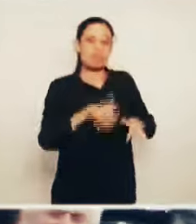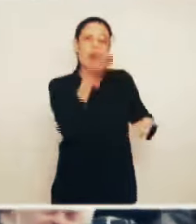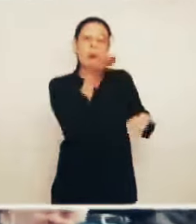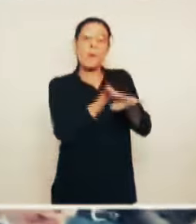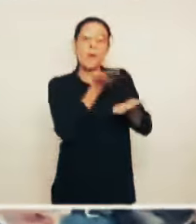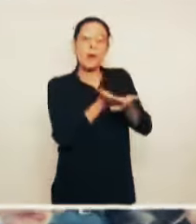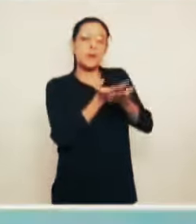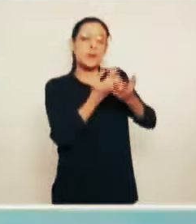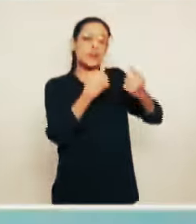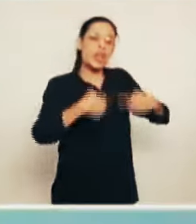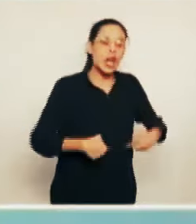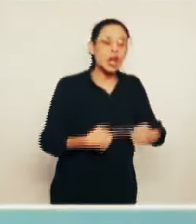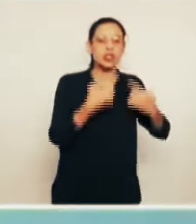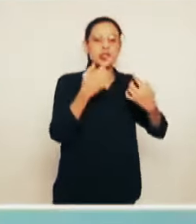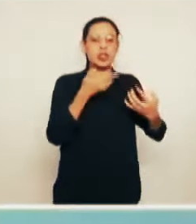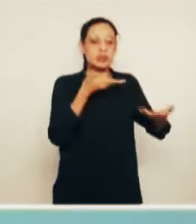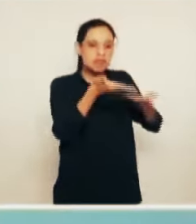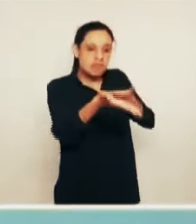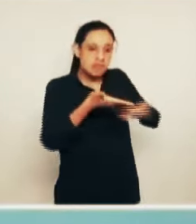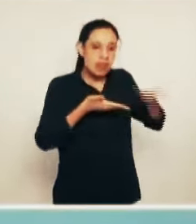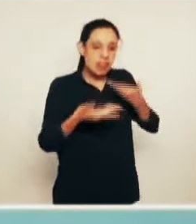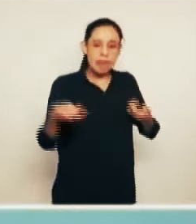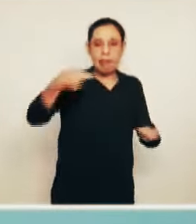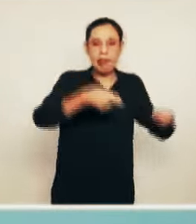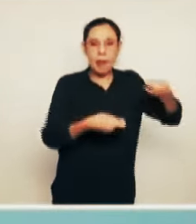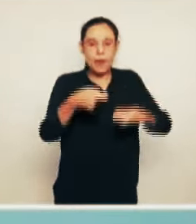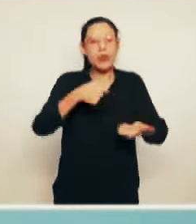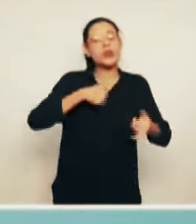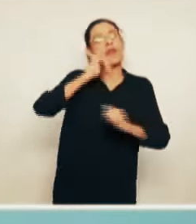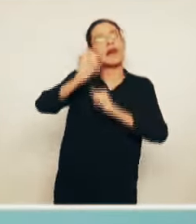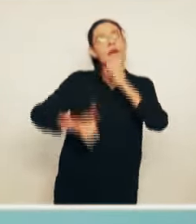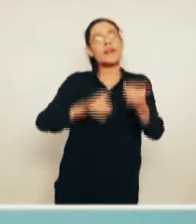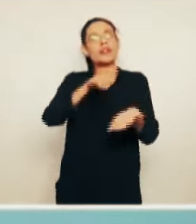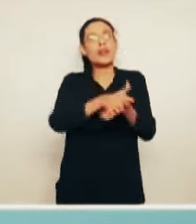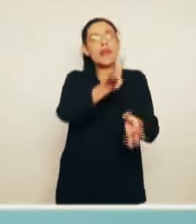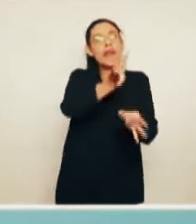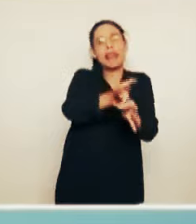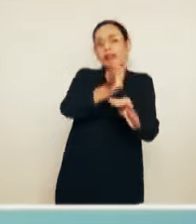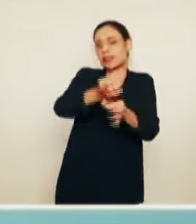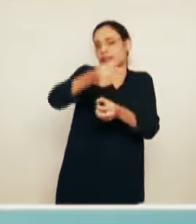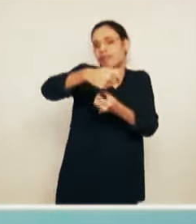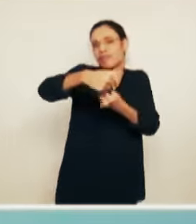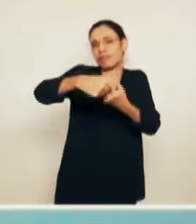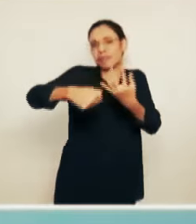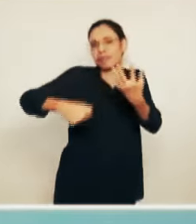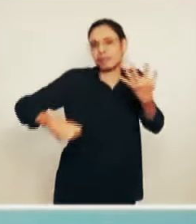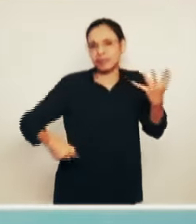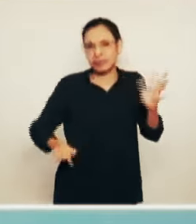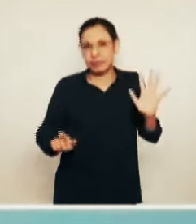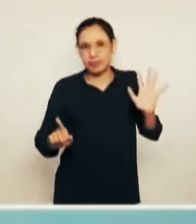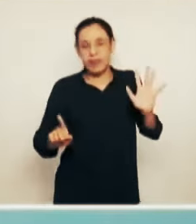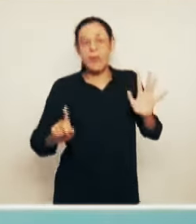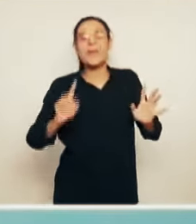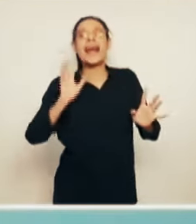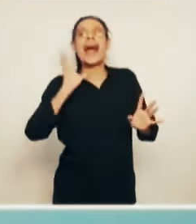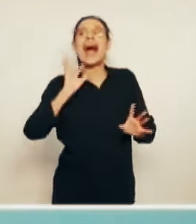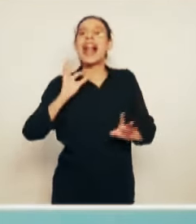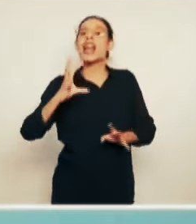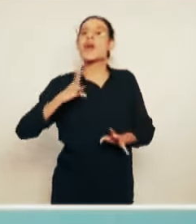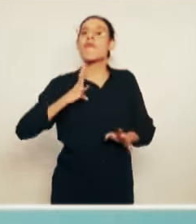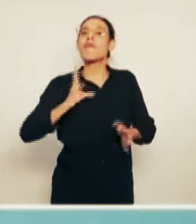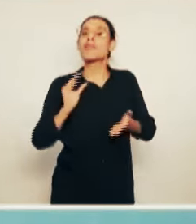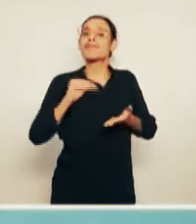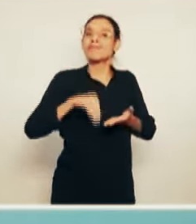que volver a hablar. Hablé de la educación, hablé de un montón de cosas, pero omití hacer una